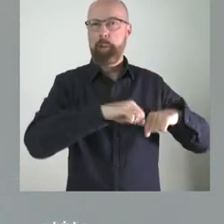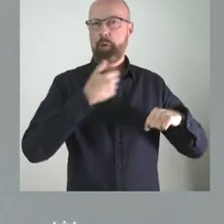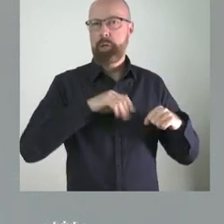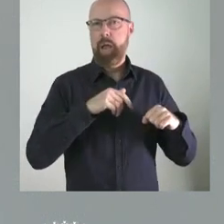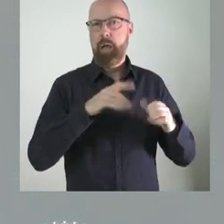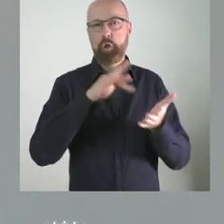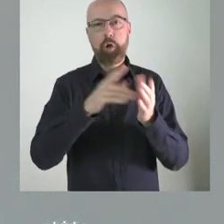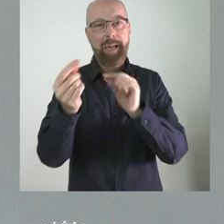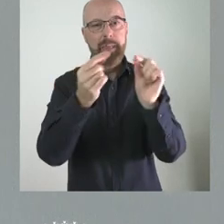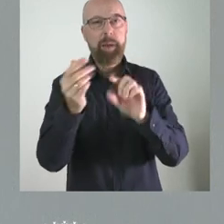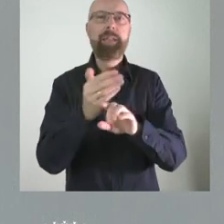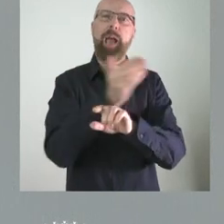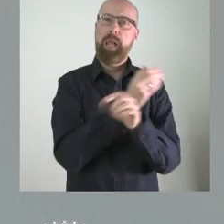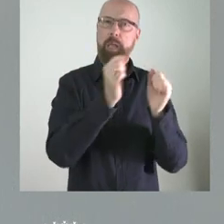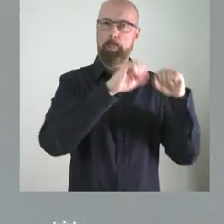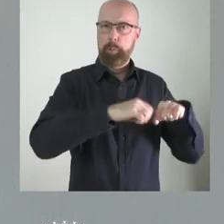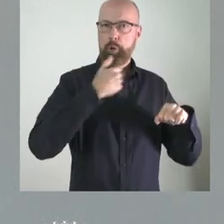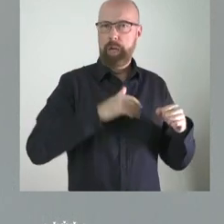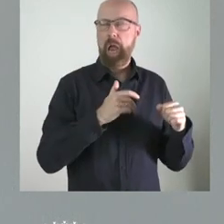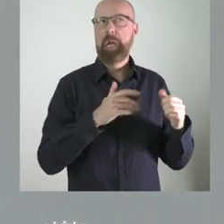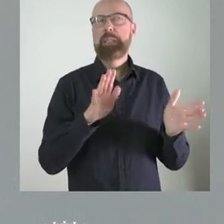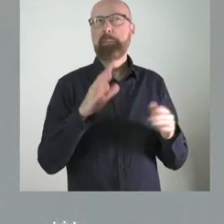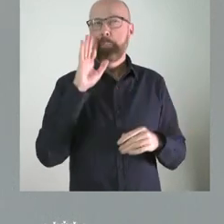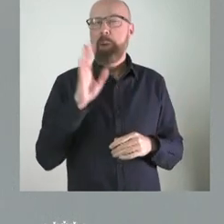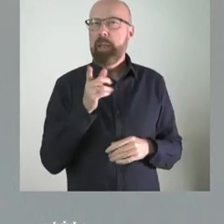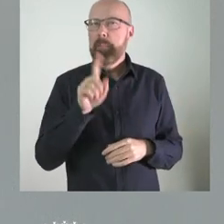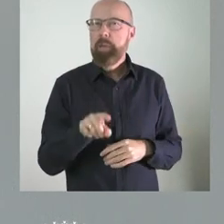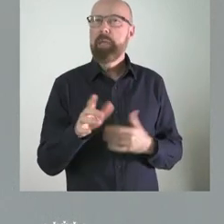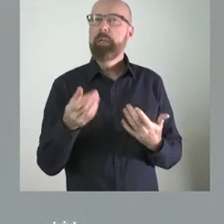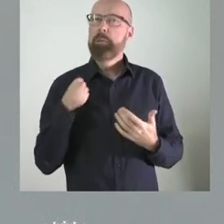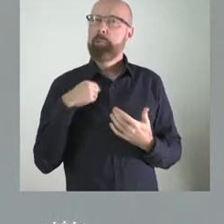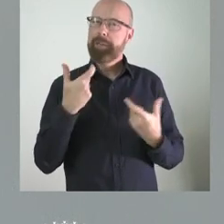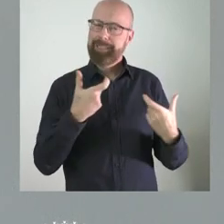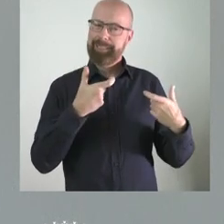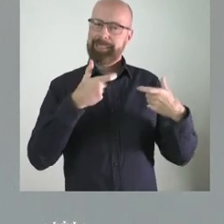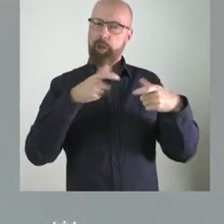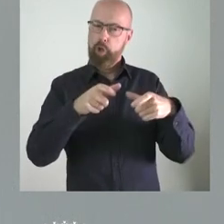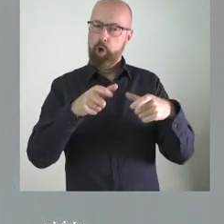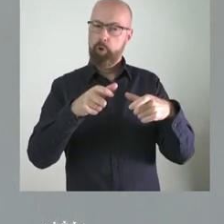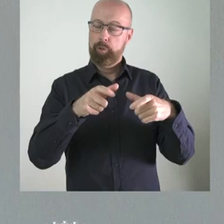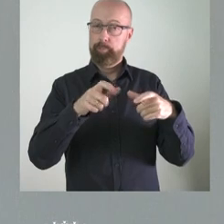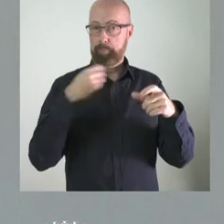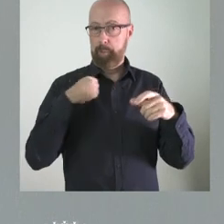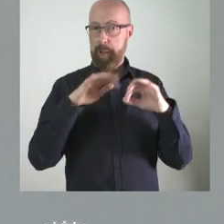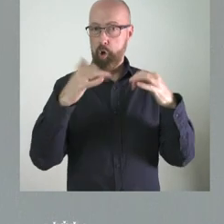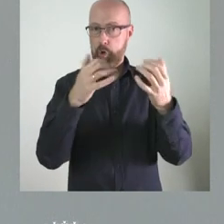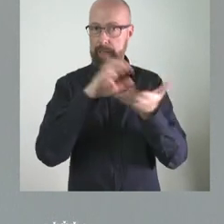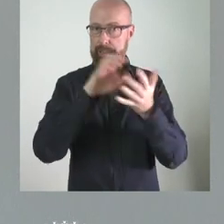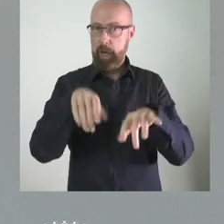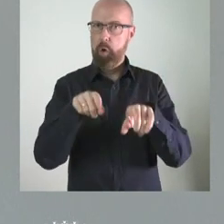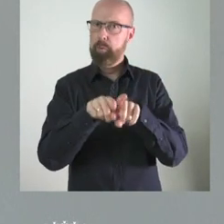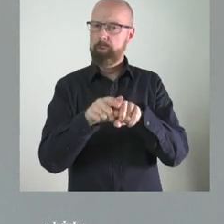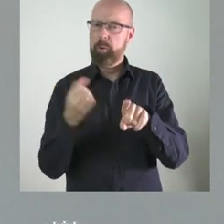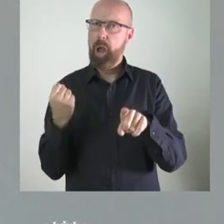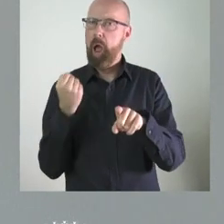e incluso si no recuerdo más mal la sección concreta de cortes de Castilla y león tuvo un respaldo muy mayoritario